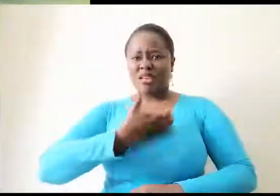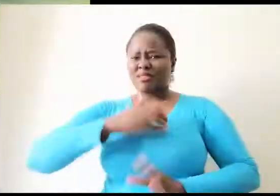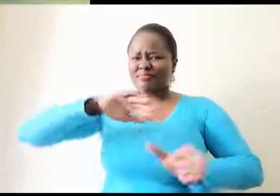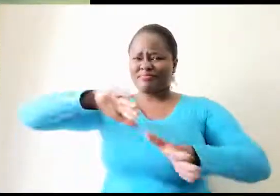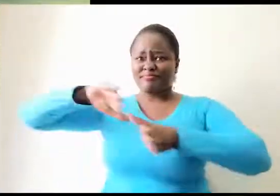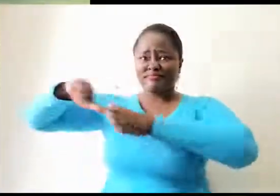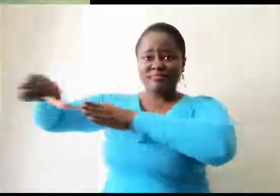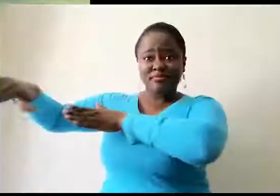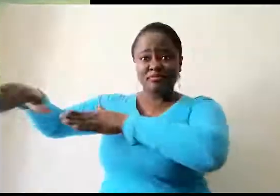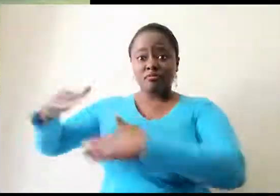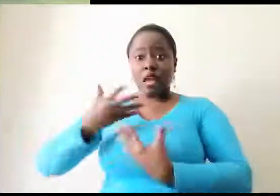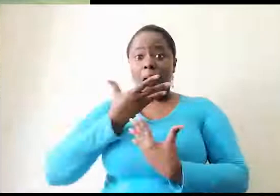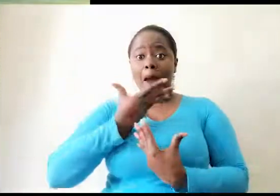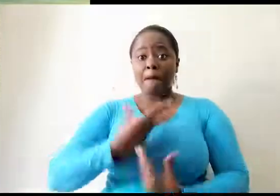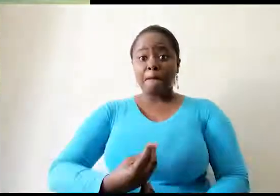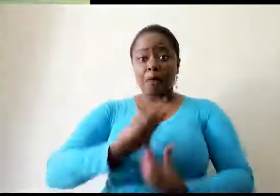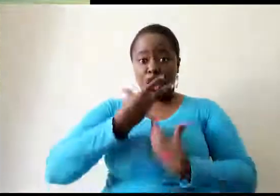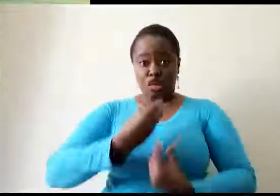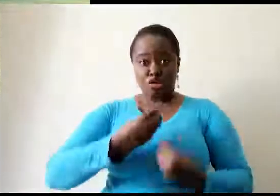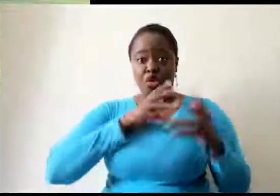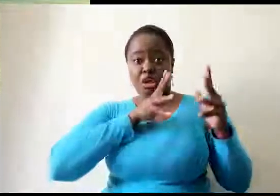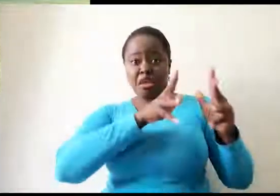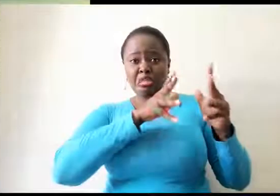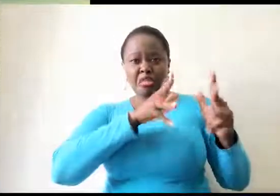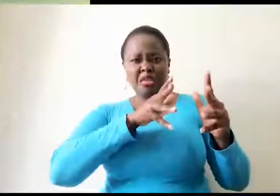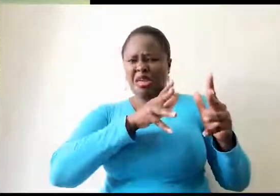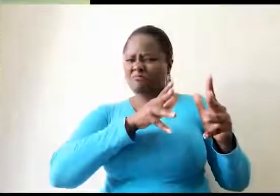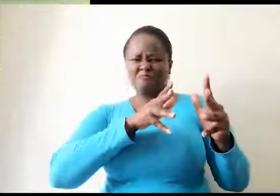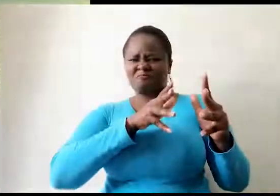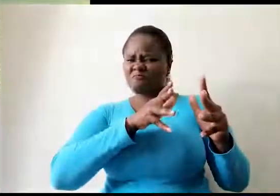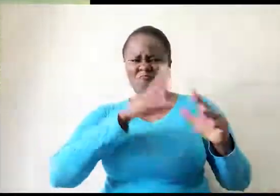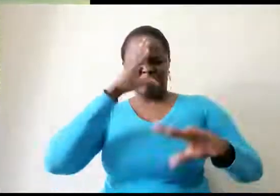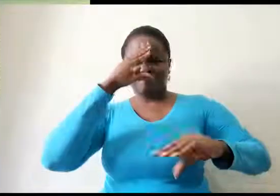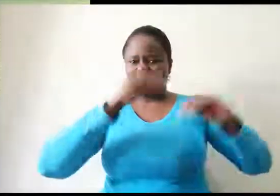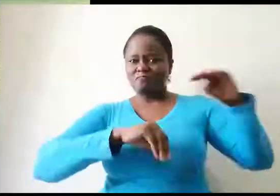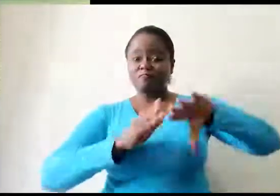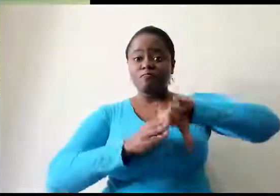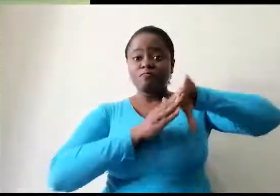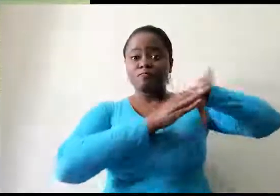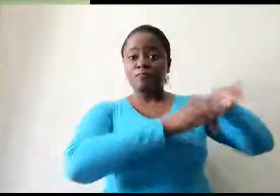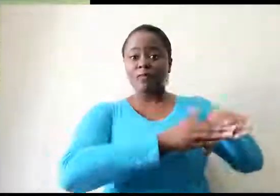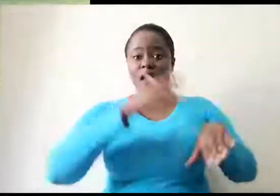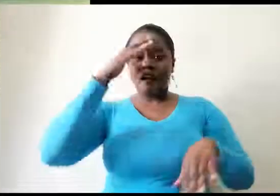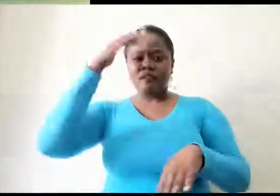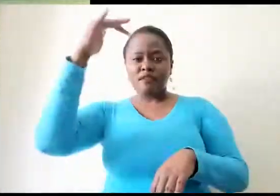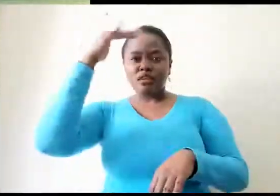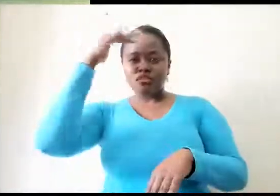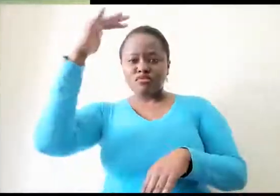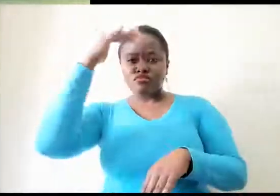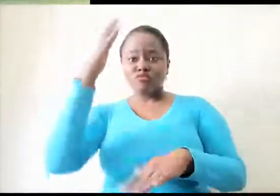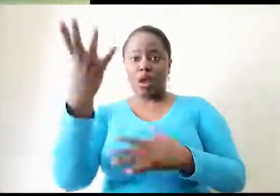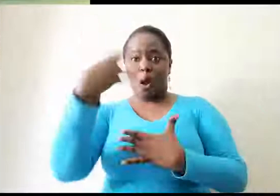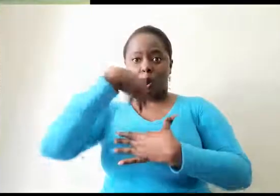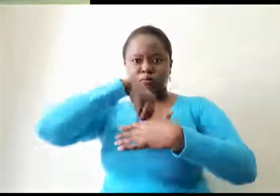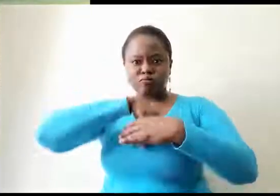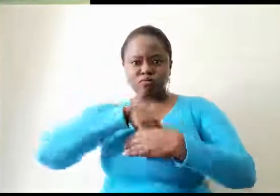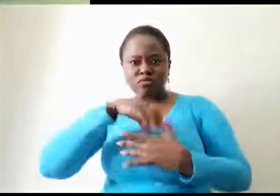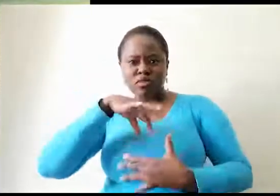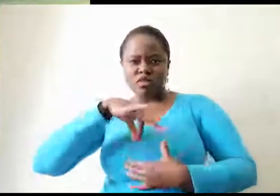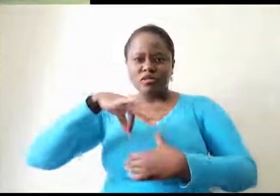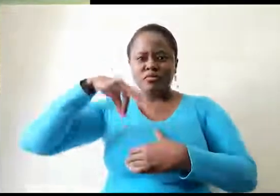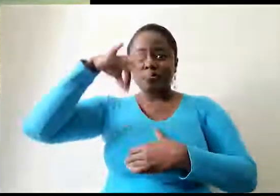se dedicará a la contemplación, a la filosofía, al cultivo del espíritu, a la búsqueda de una